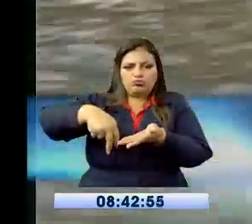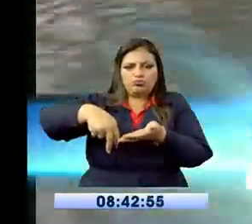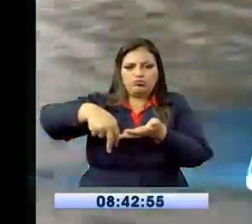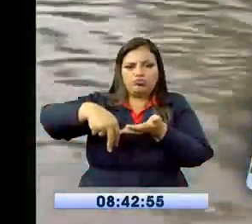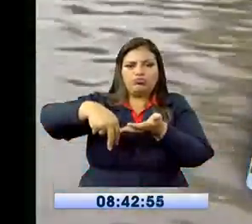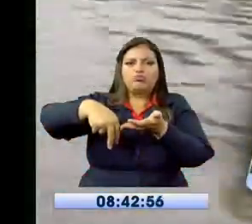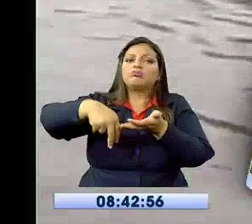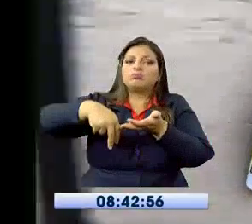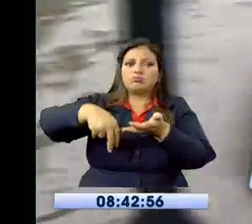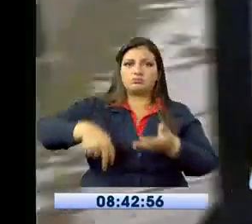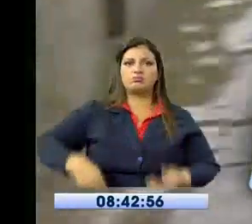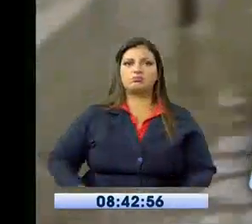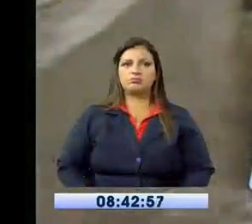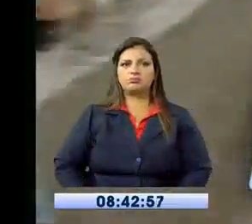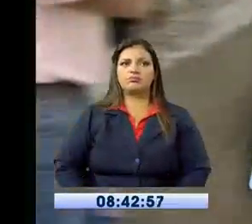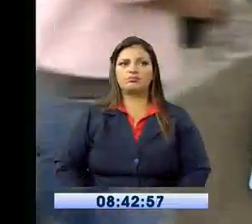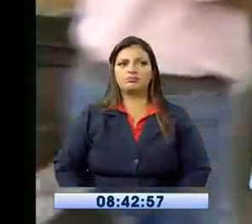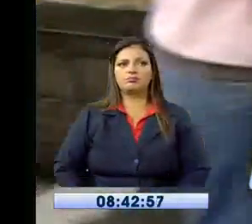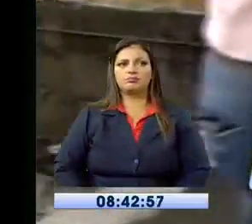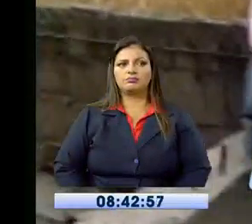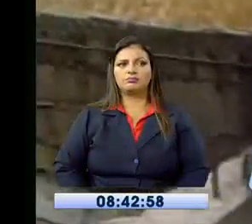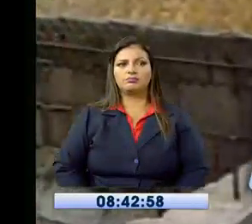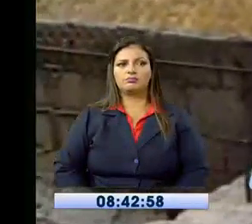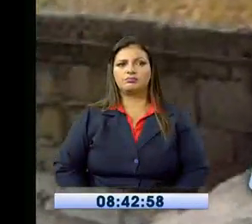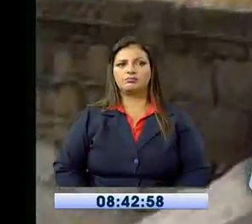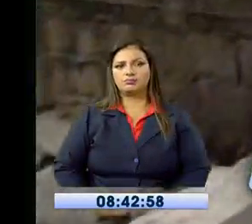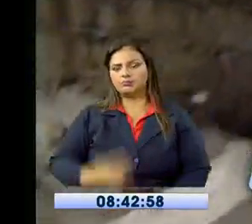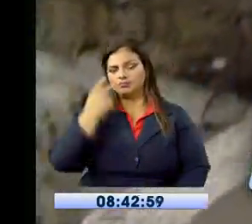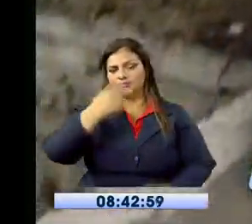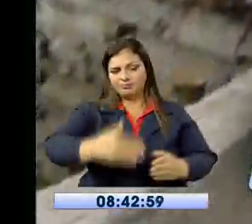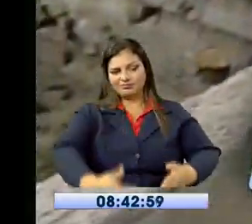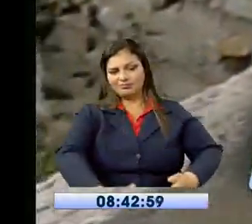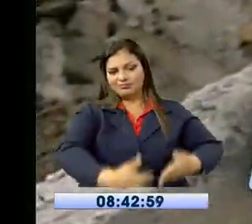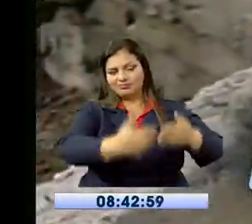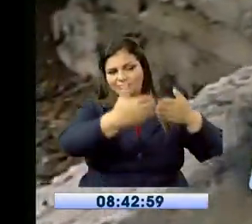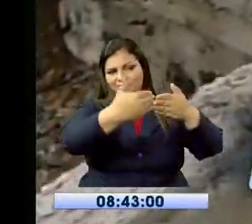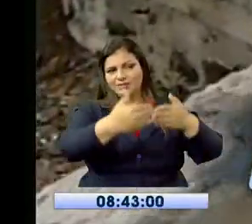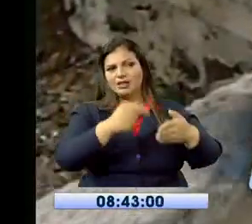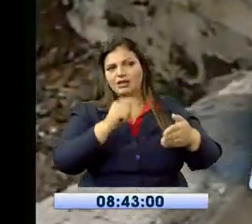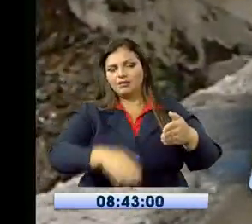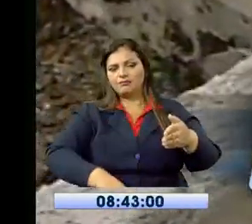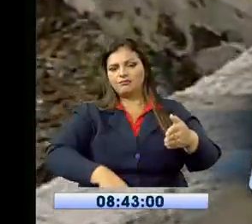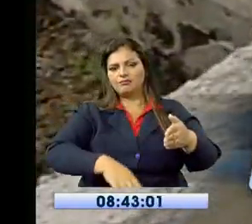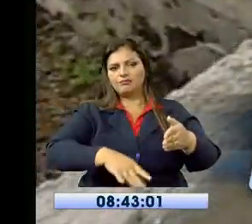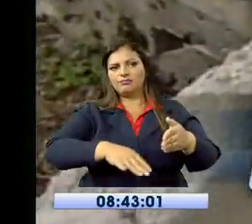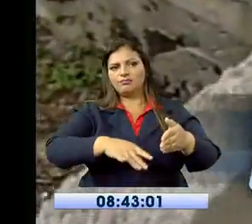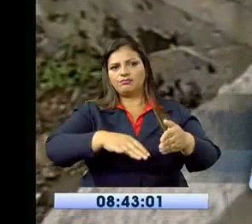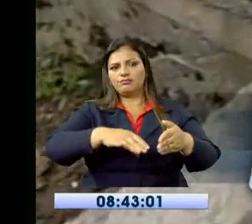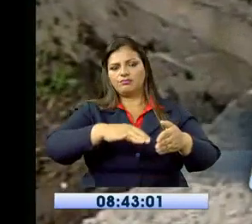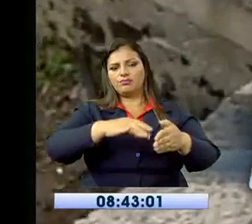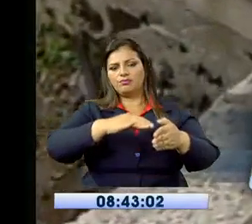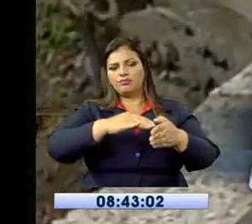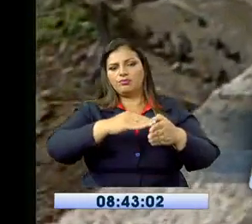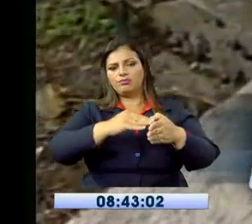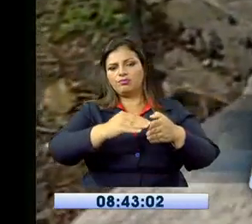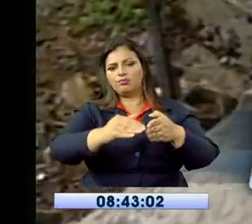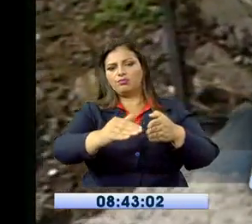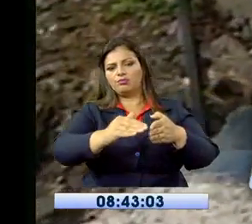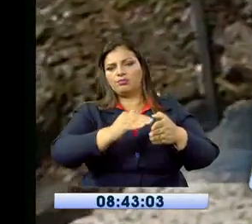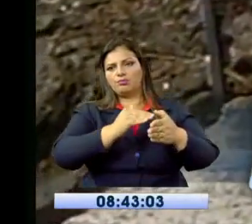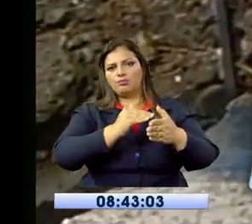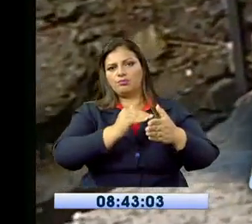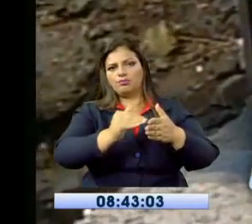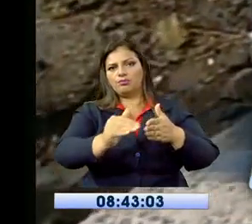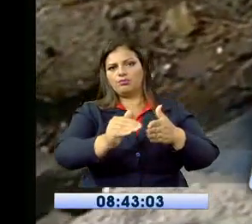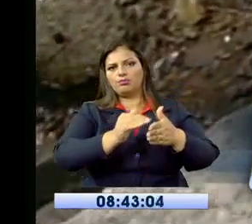Contaban que incluso el agua más o menos daba, a ver, hasta por aquí más o menos. Aquí hay un muro, que es el que